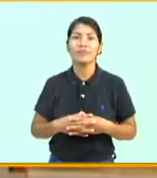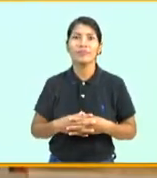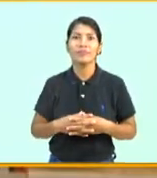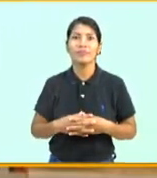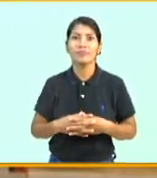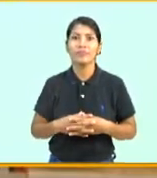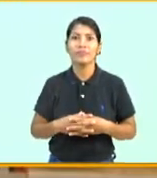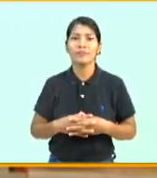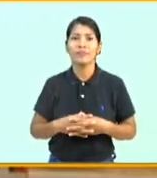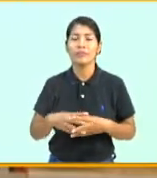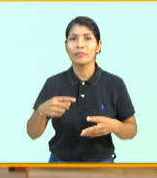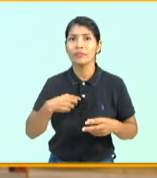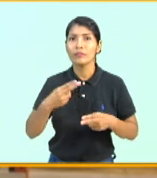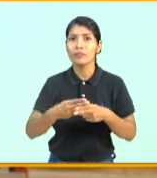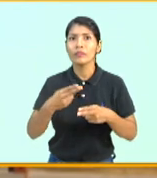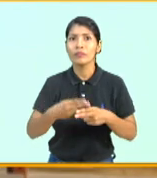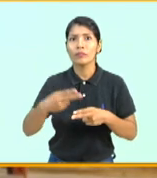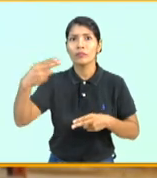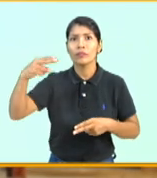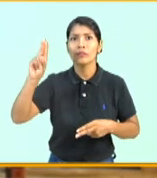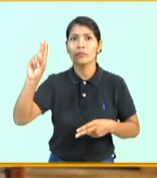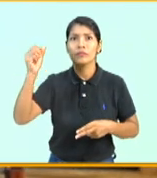Yo soy Gustavo Marcelo,